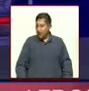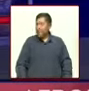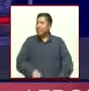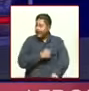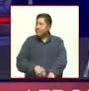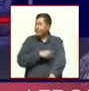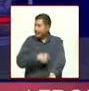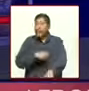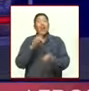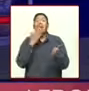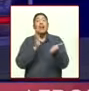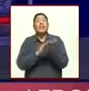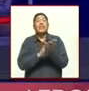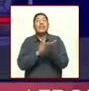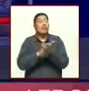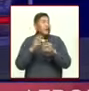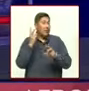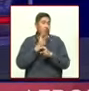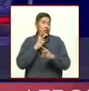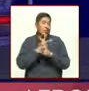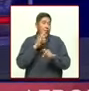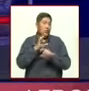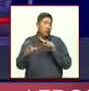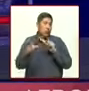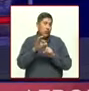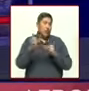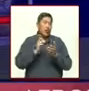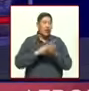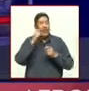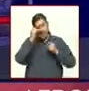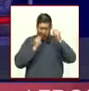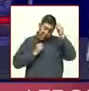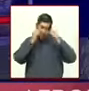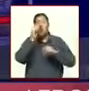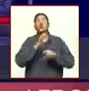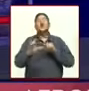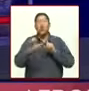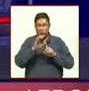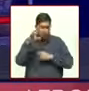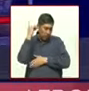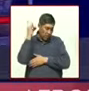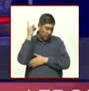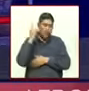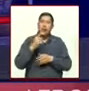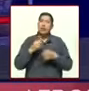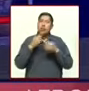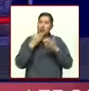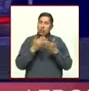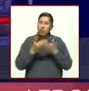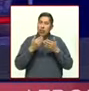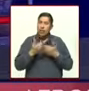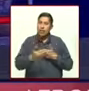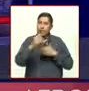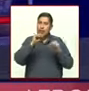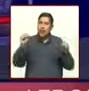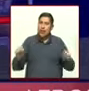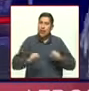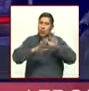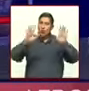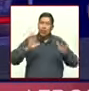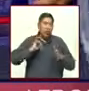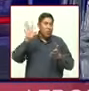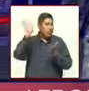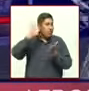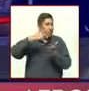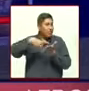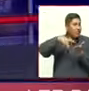En buena hora, felicidades y a preservar nuestra cultura y esta expresión cultural que es de Bolivia. Tengo un buen resto fin de semana y yo me voy